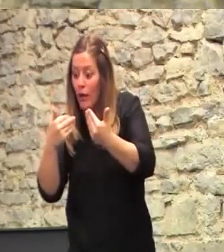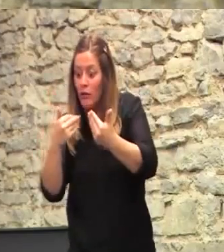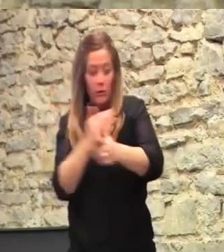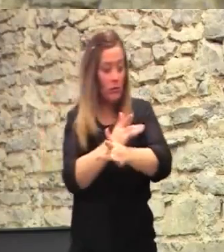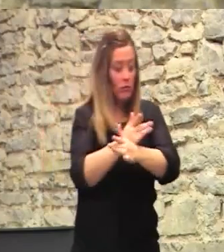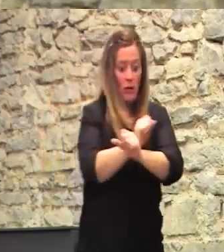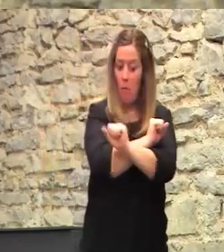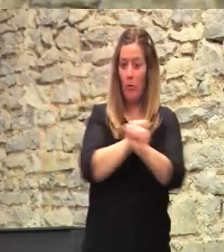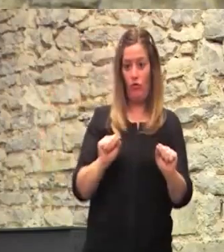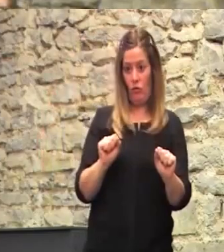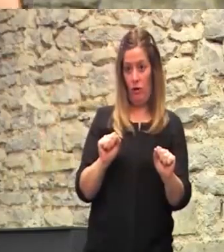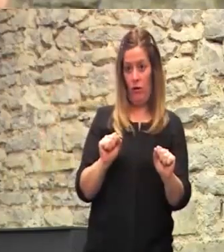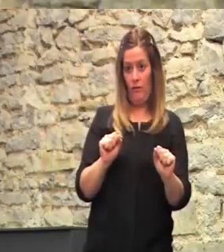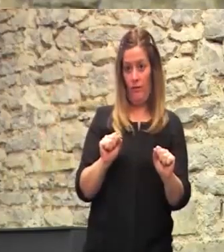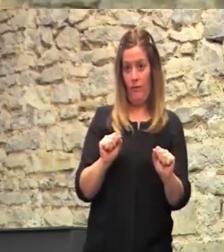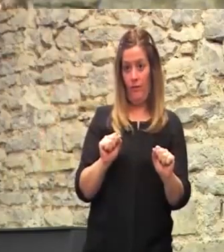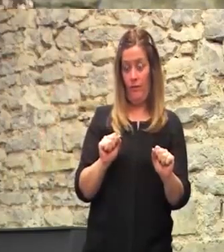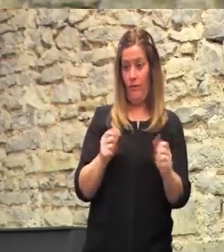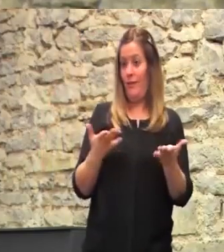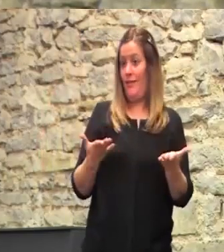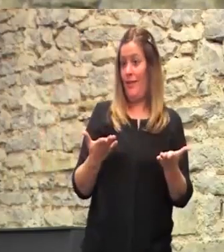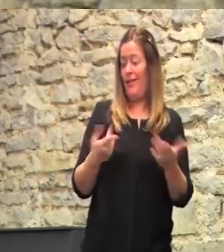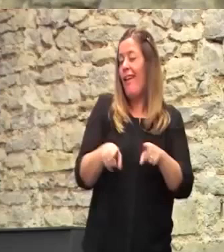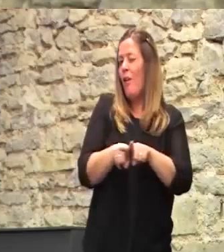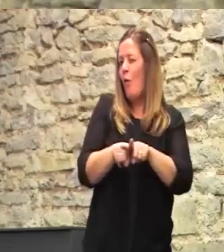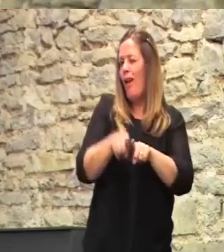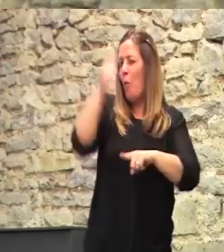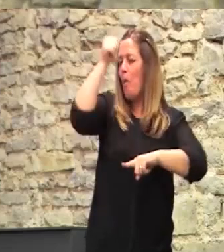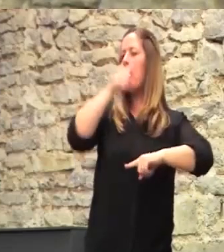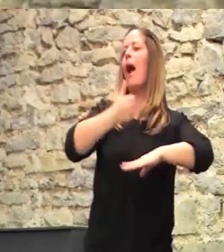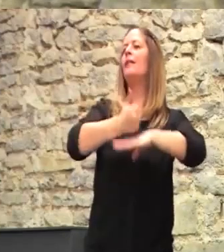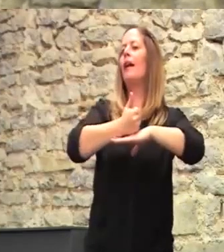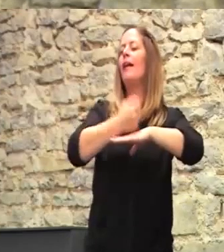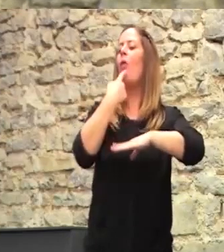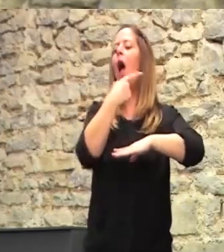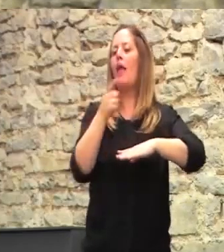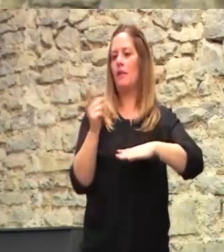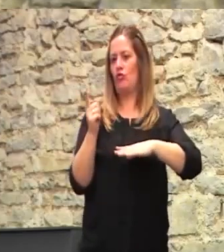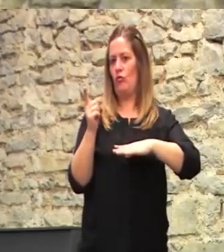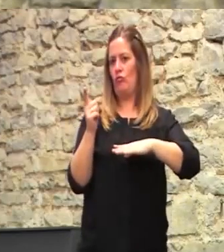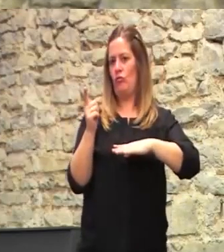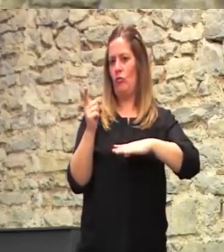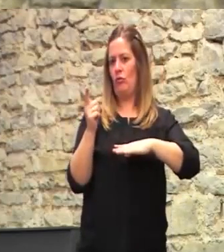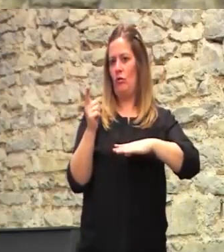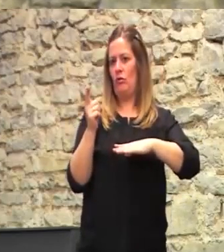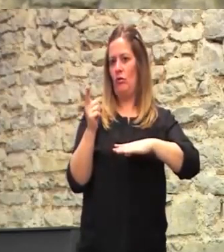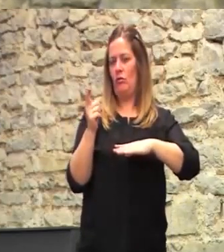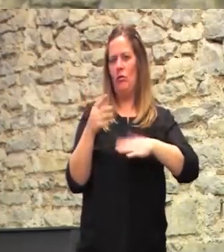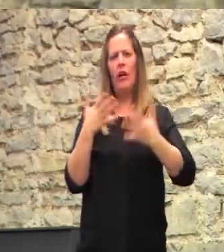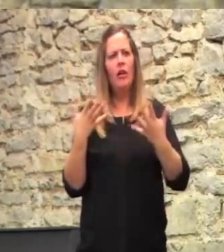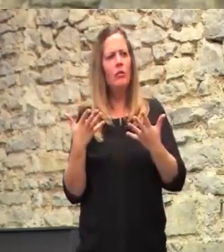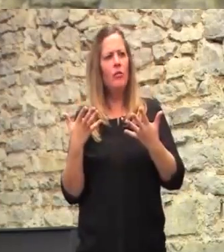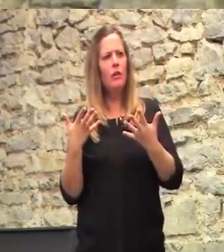jugar bueno es como si el patriarcado hubiera dicho quienes quienes van a ocupar el lugar de habilitar el